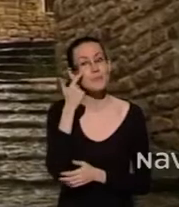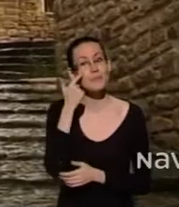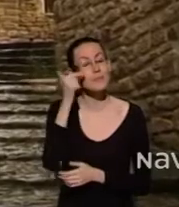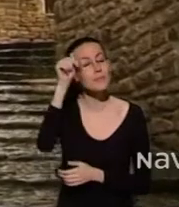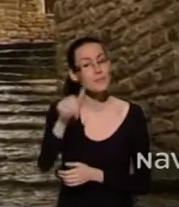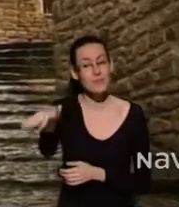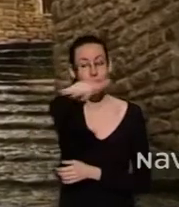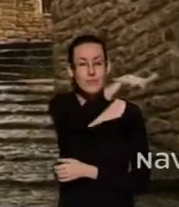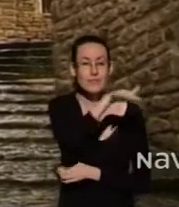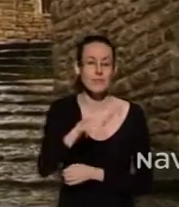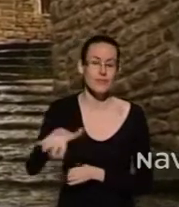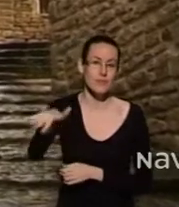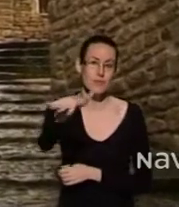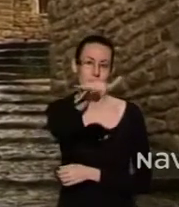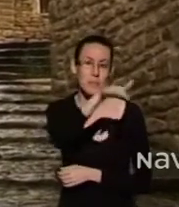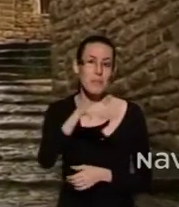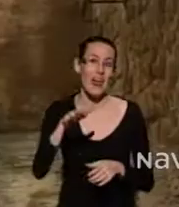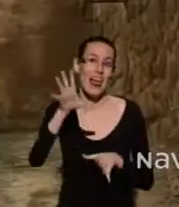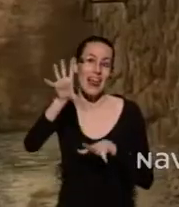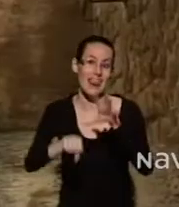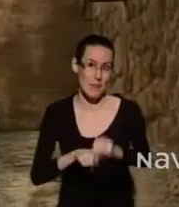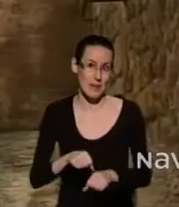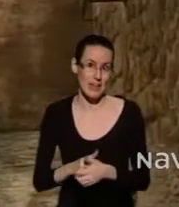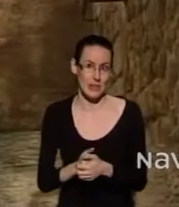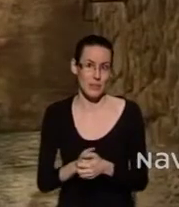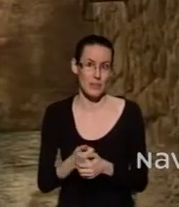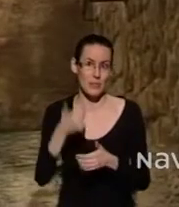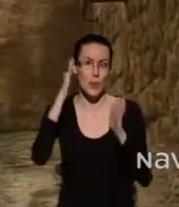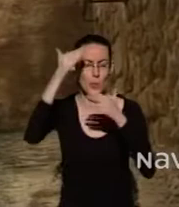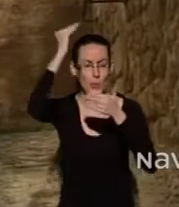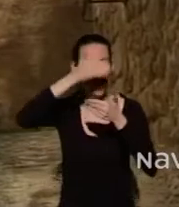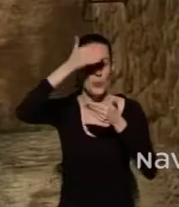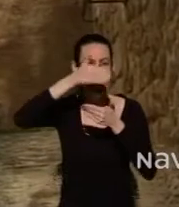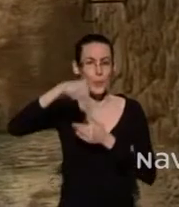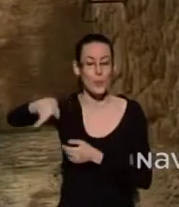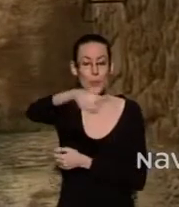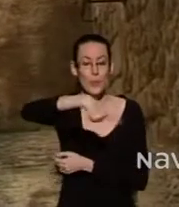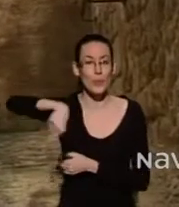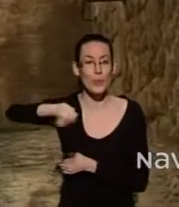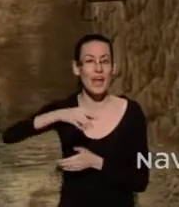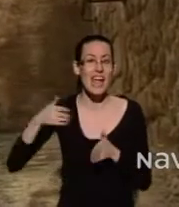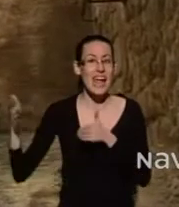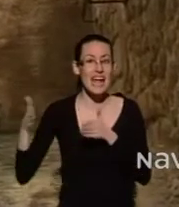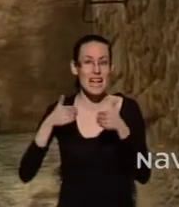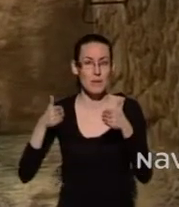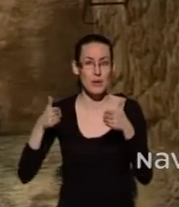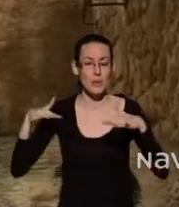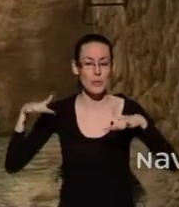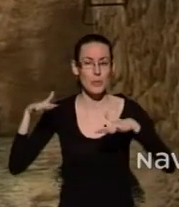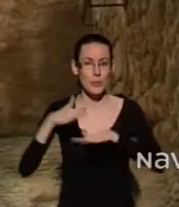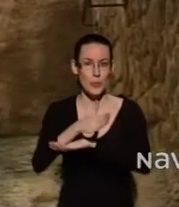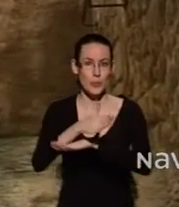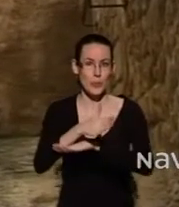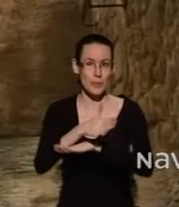era la plaza del mercado. En la Edad Media era la confluencia de caminos de estas cuatro calles que iban